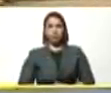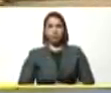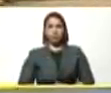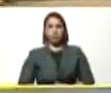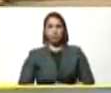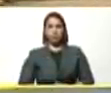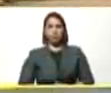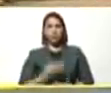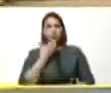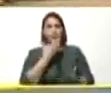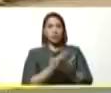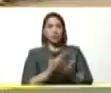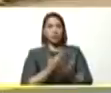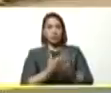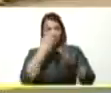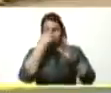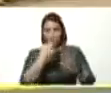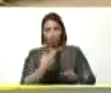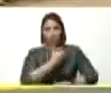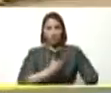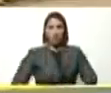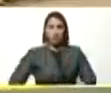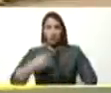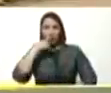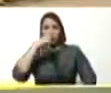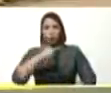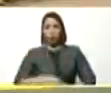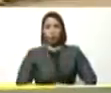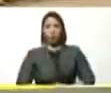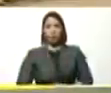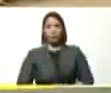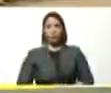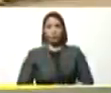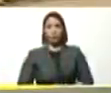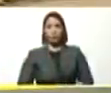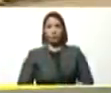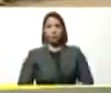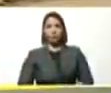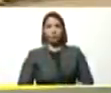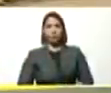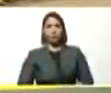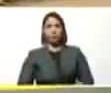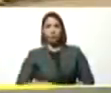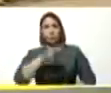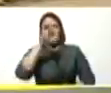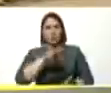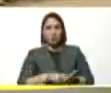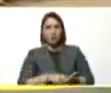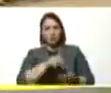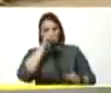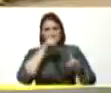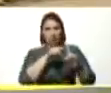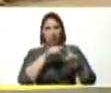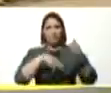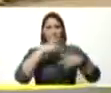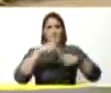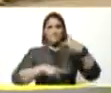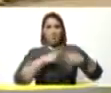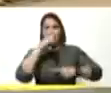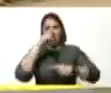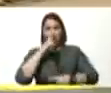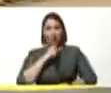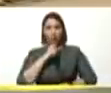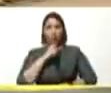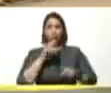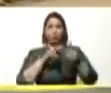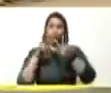Se propone respetuosamente al presidente de la República Bolivariana de Venezuela, Nicolás Maduro Moro, la aprobación de la meta del Plan Anual para Hábitat y